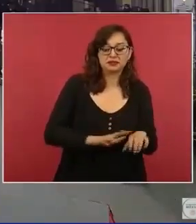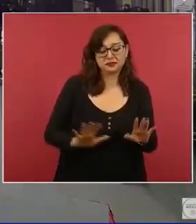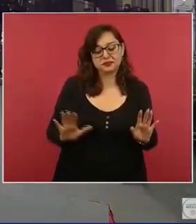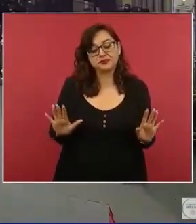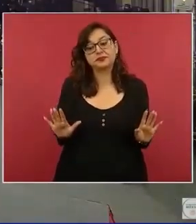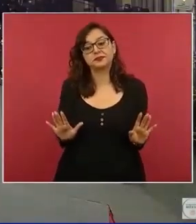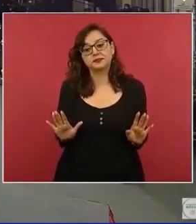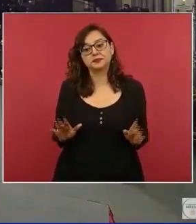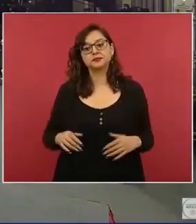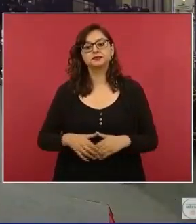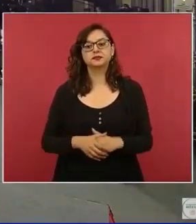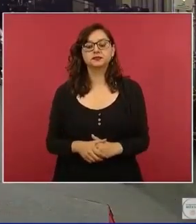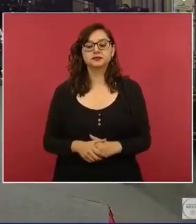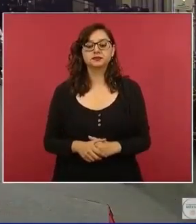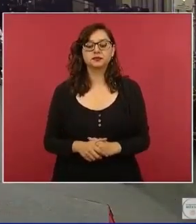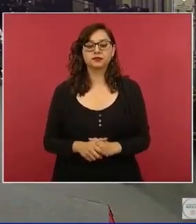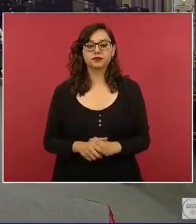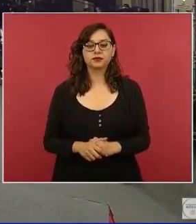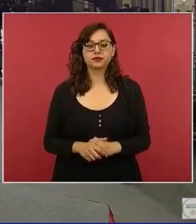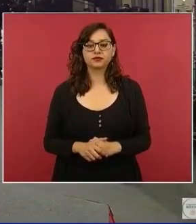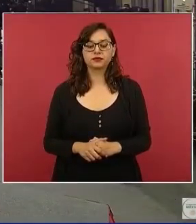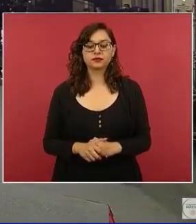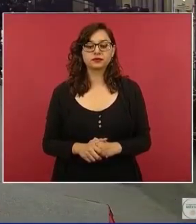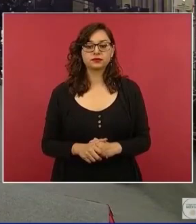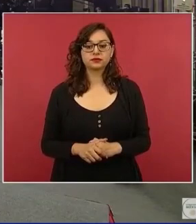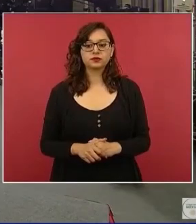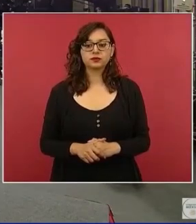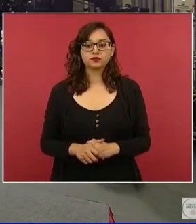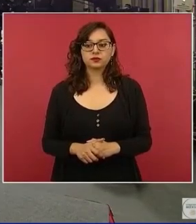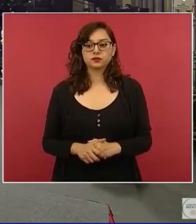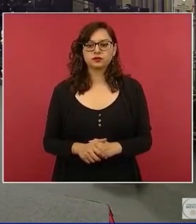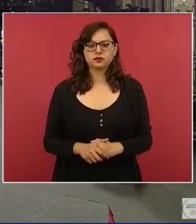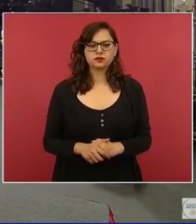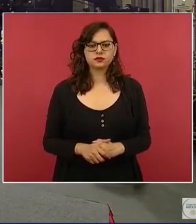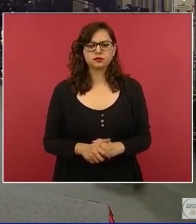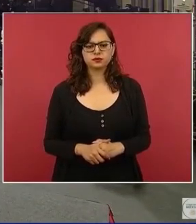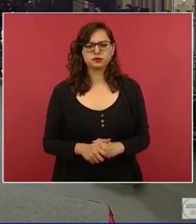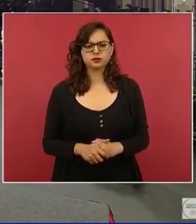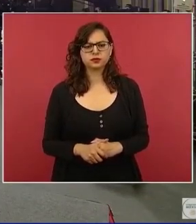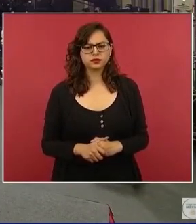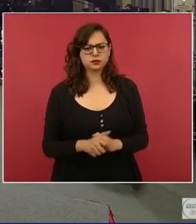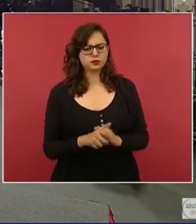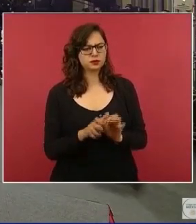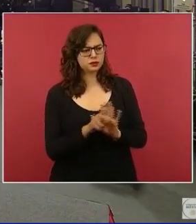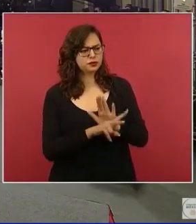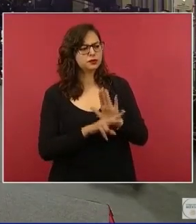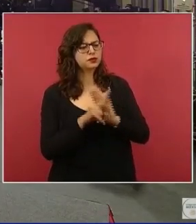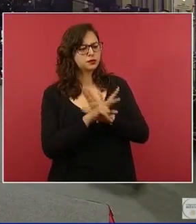¿Cuál video? El de la senadora, sí.